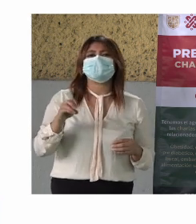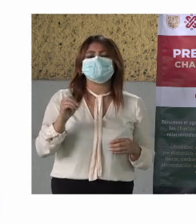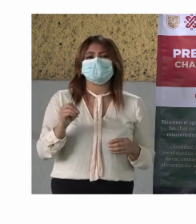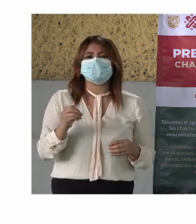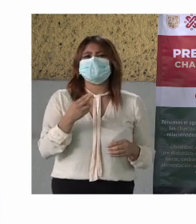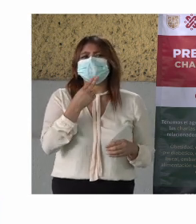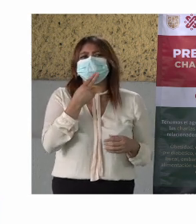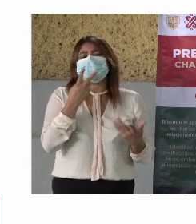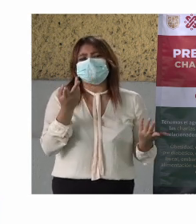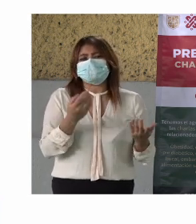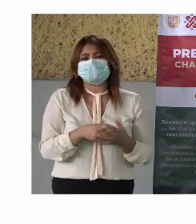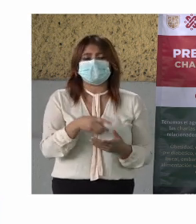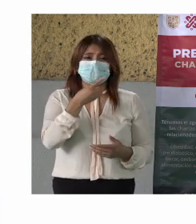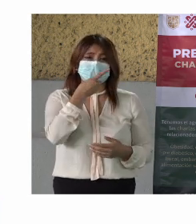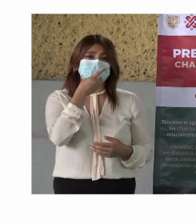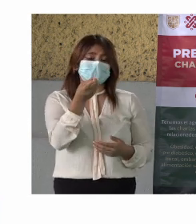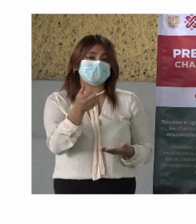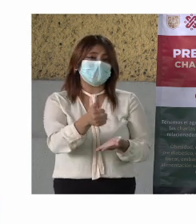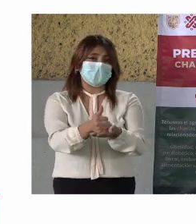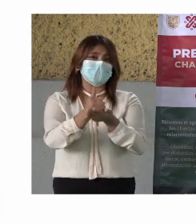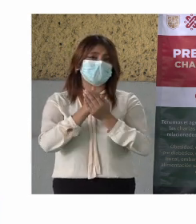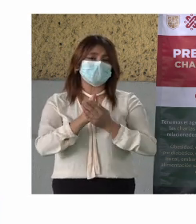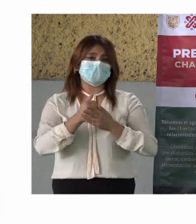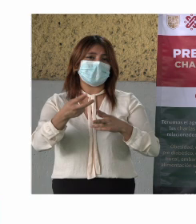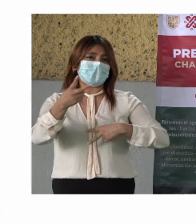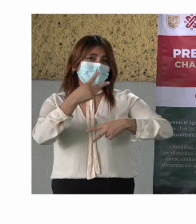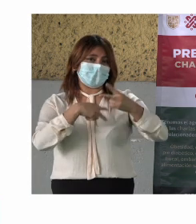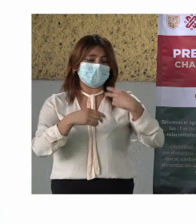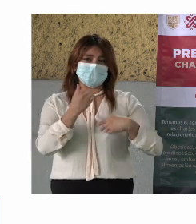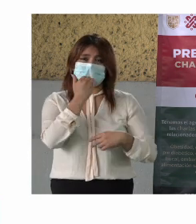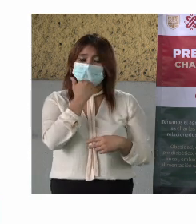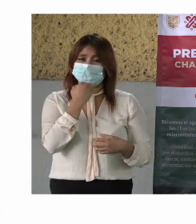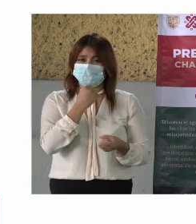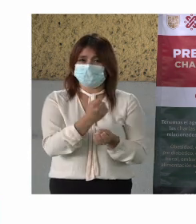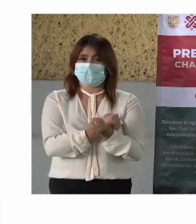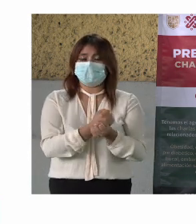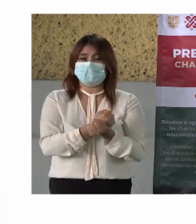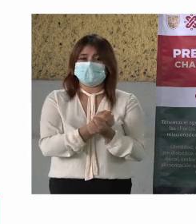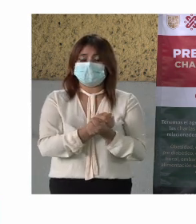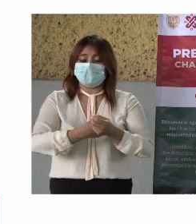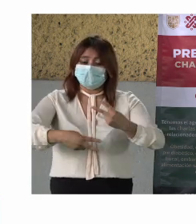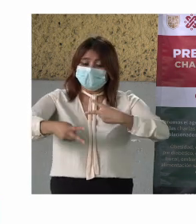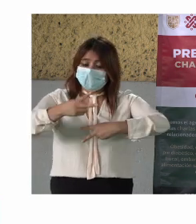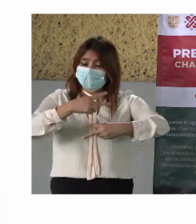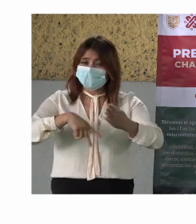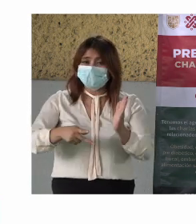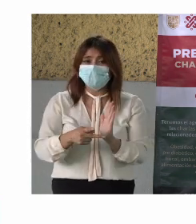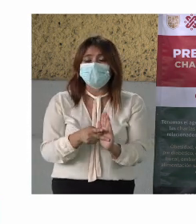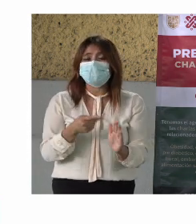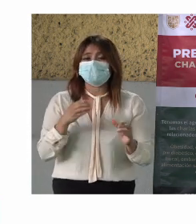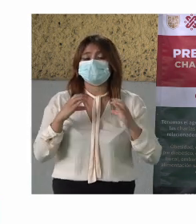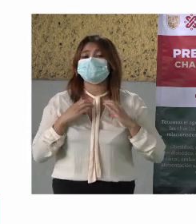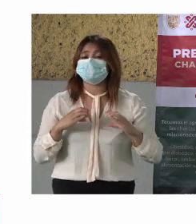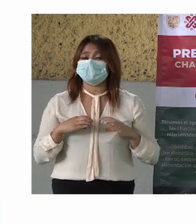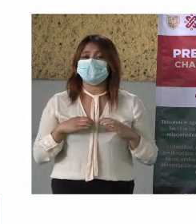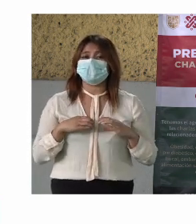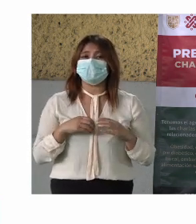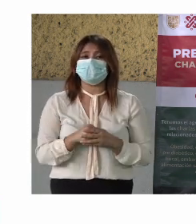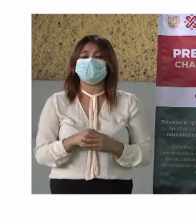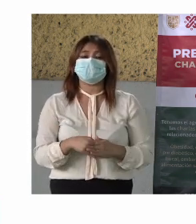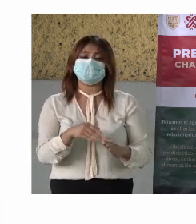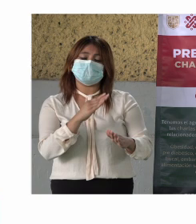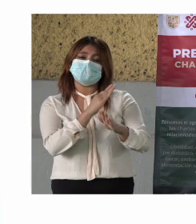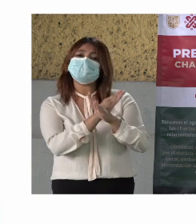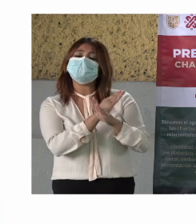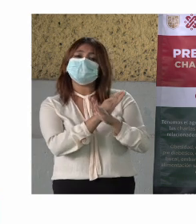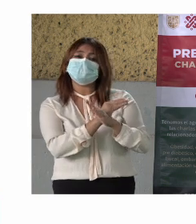esta molécula que les decía que nos ayuda a regresar la glucosa normalmente en nuestro cuerpo. Pero entonces los inhibidores de SGLT2 lo que hacen